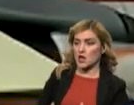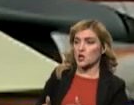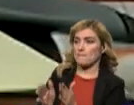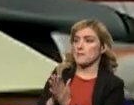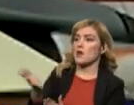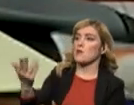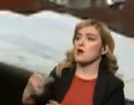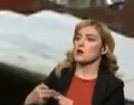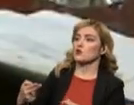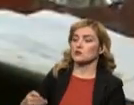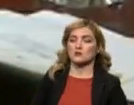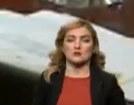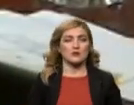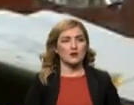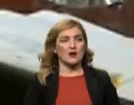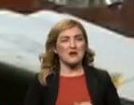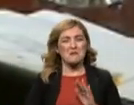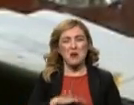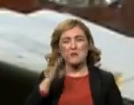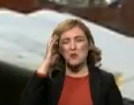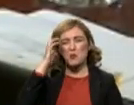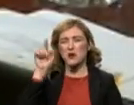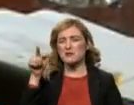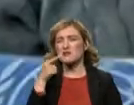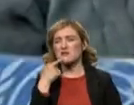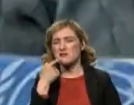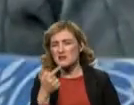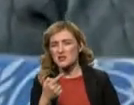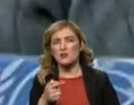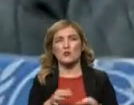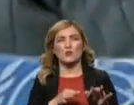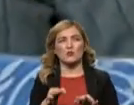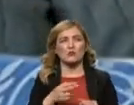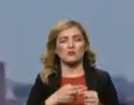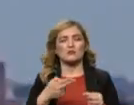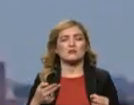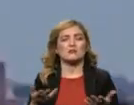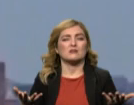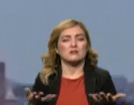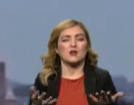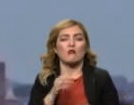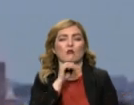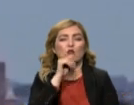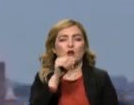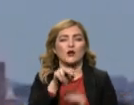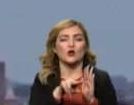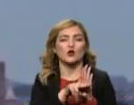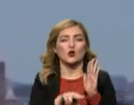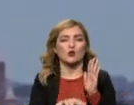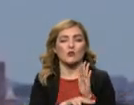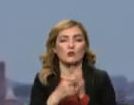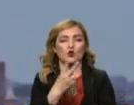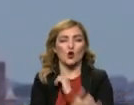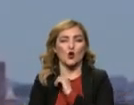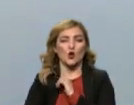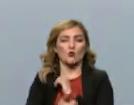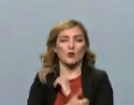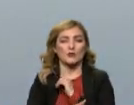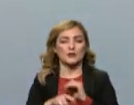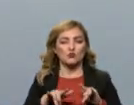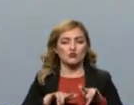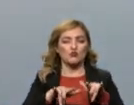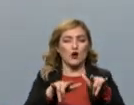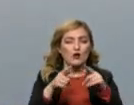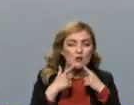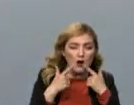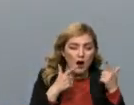lo realmente preocupante: los argumentos que Carrión expuso para su salida. La falta de normativa bilateral para los vuelos de